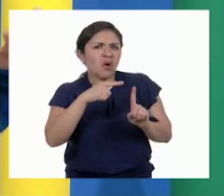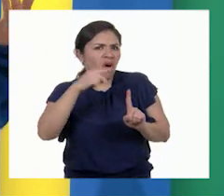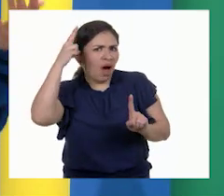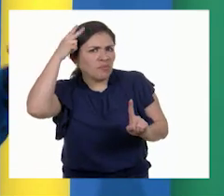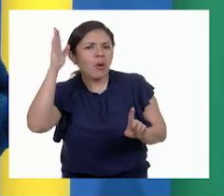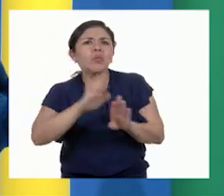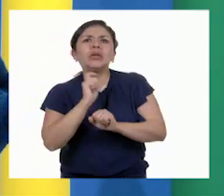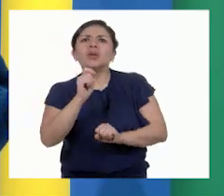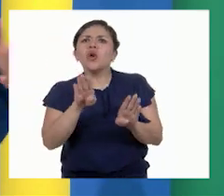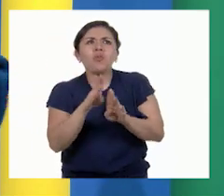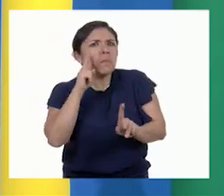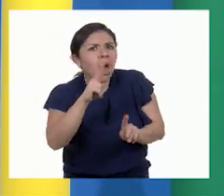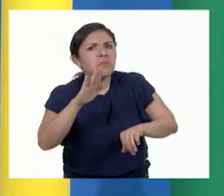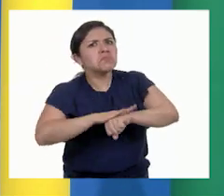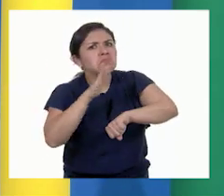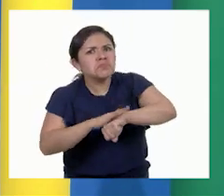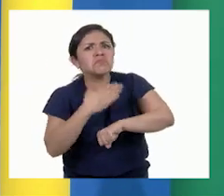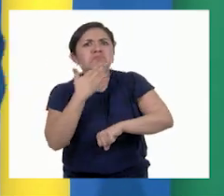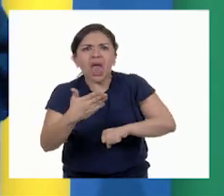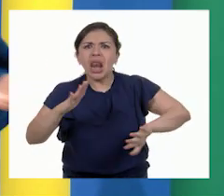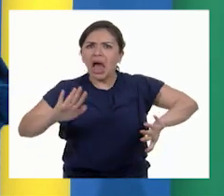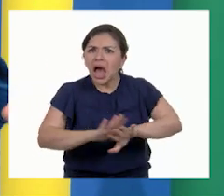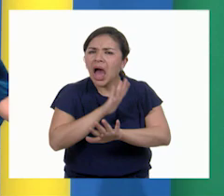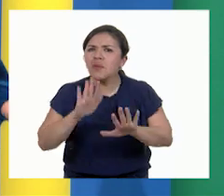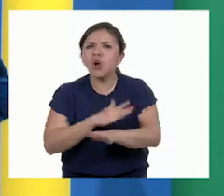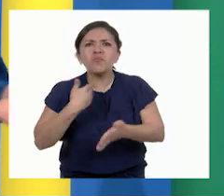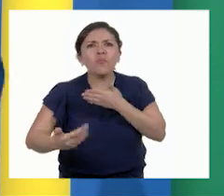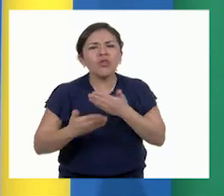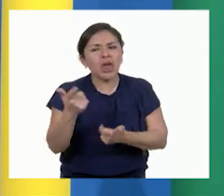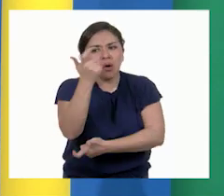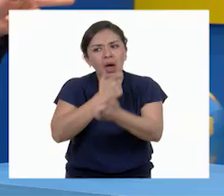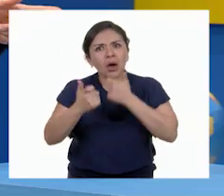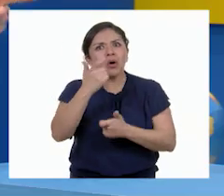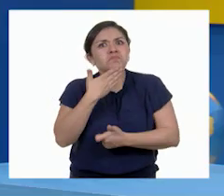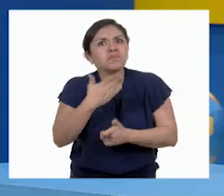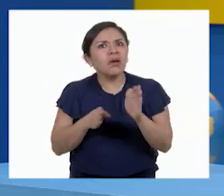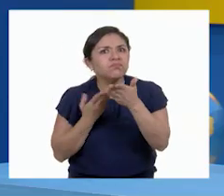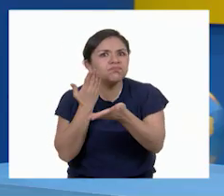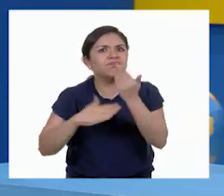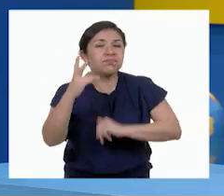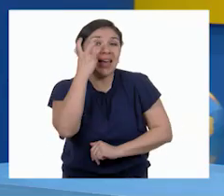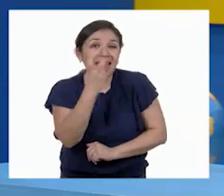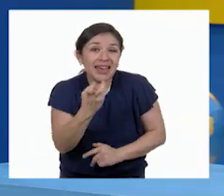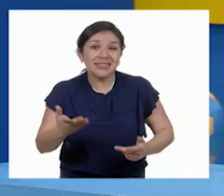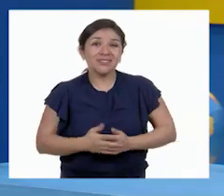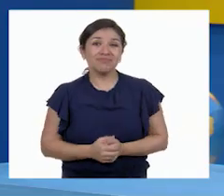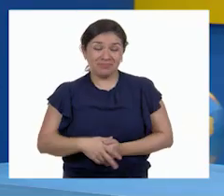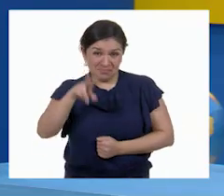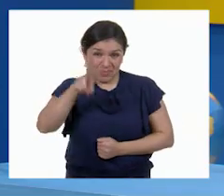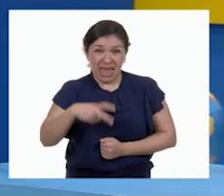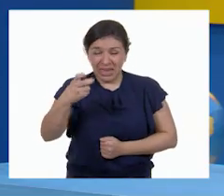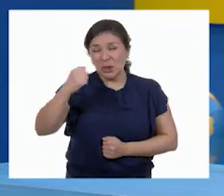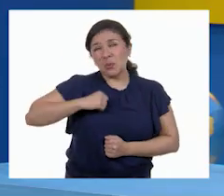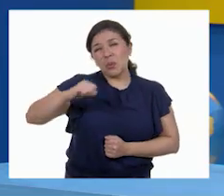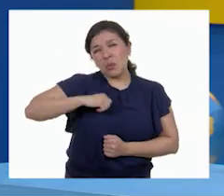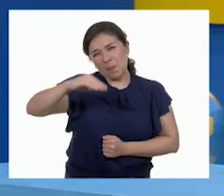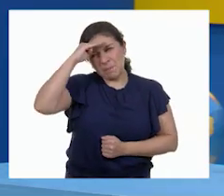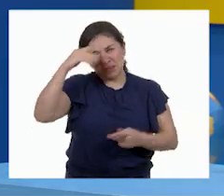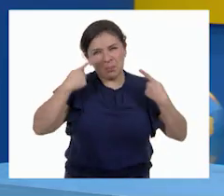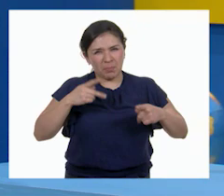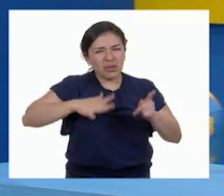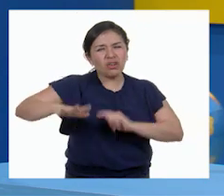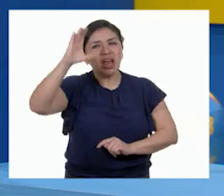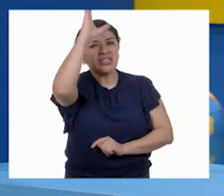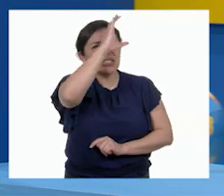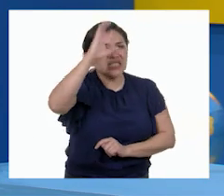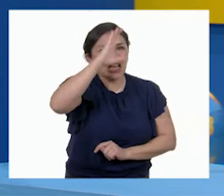cumpliendo los objetivos de modernizar la economía del país. Exacto. Para la mentalidad de esa época, la